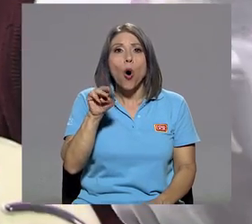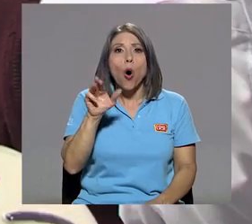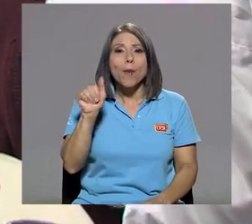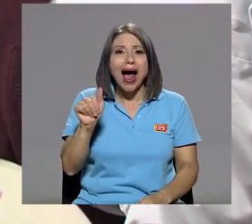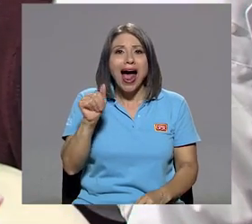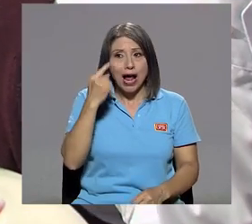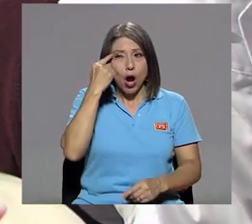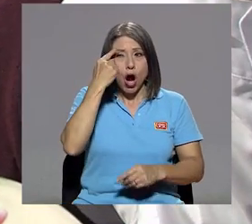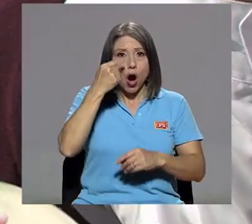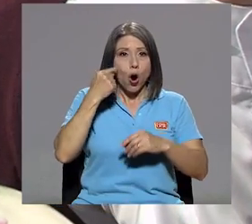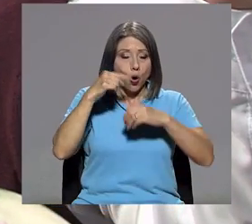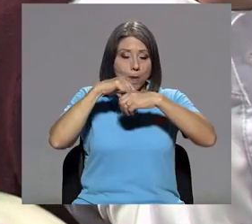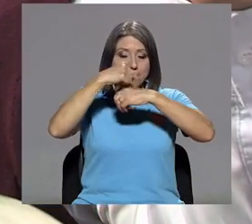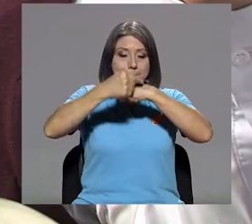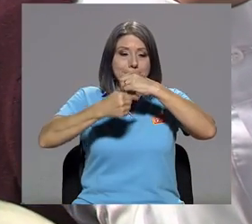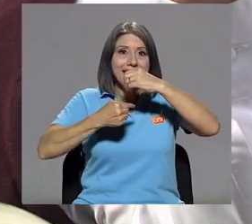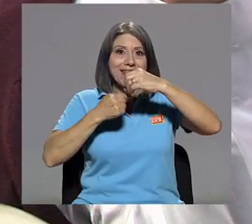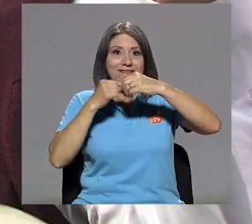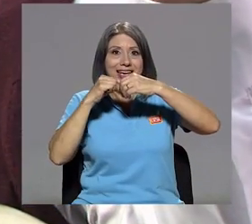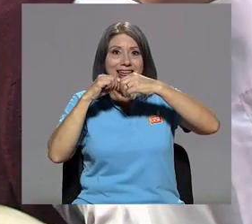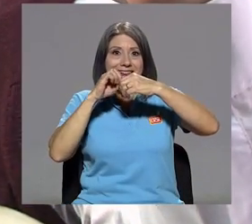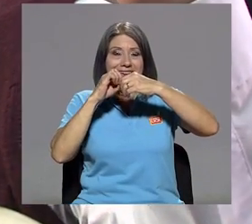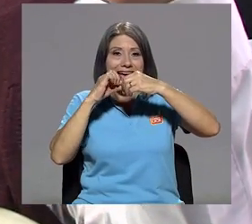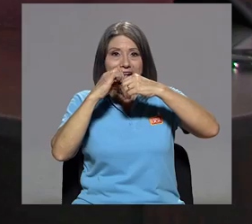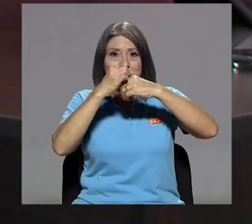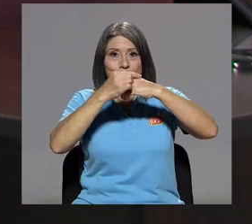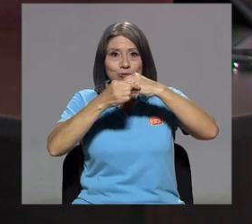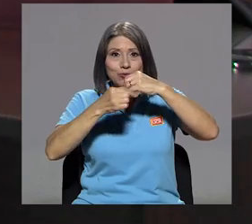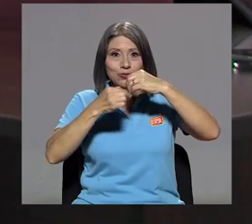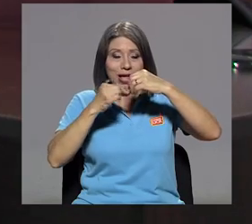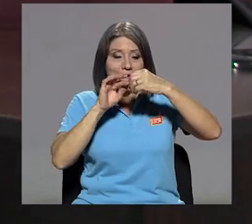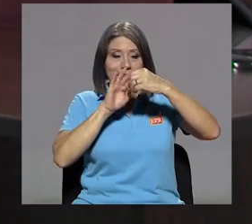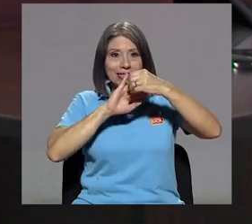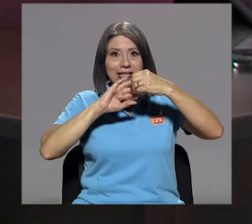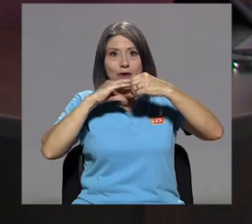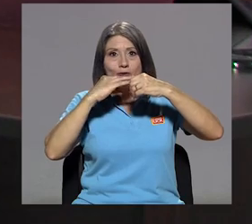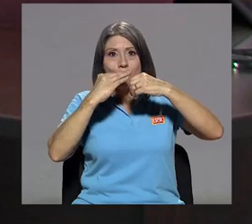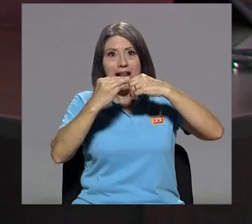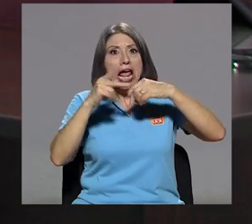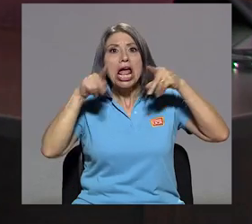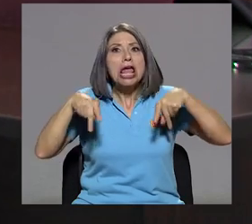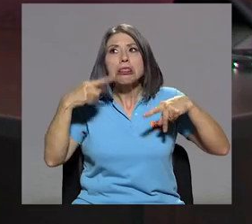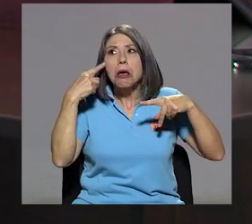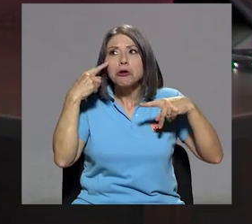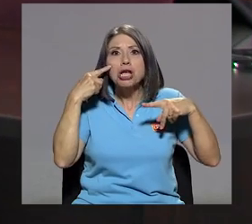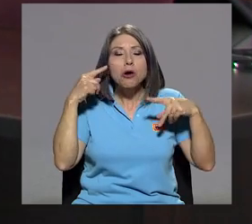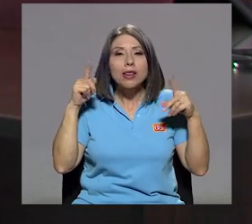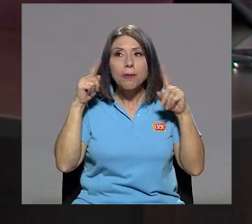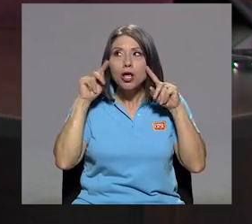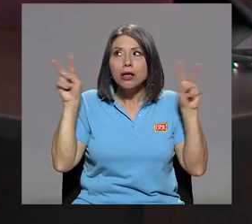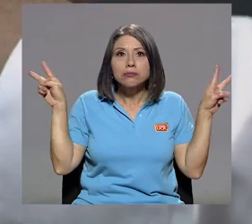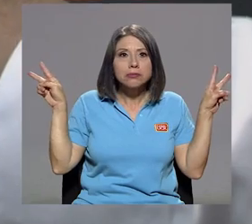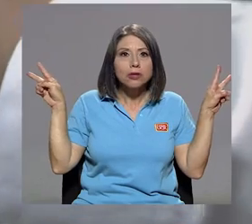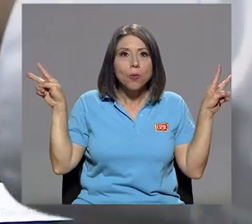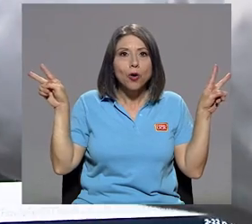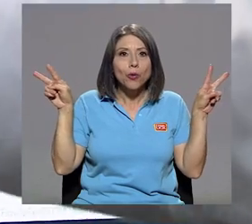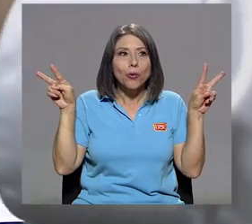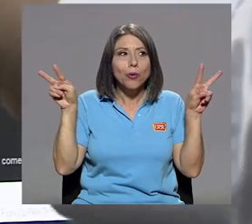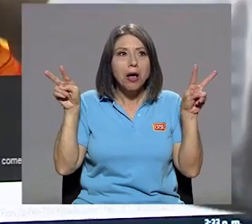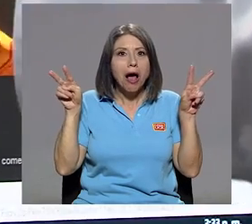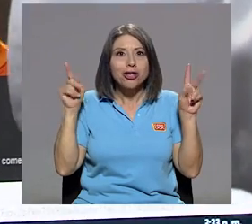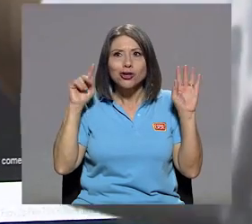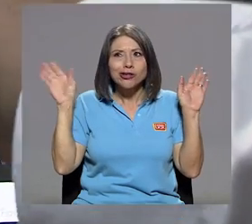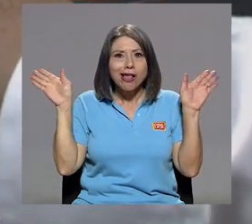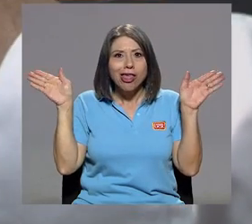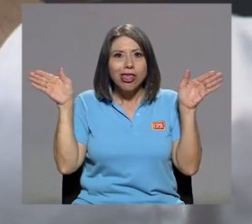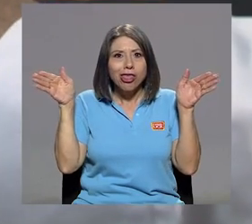empieza de la periferia hacia afuera. Entonces el paciente no se da cuenta que su campo visual se va cerrando lentamente. Lo que uno le